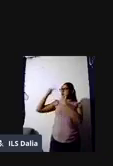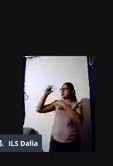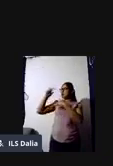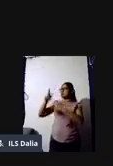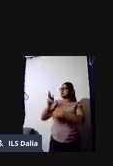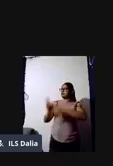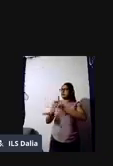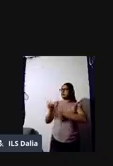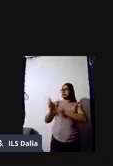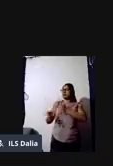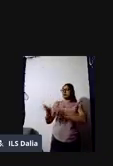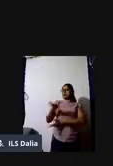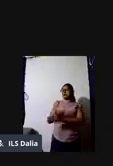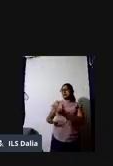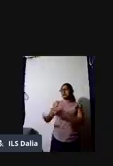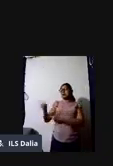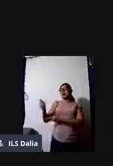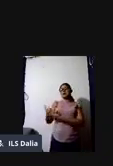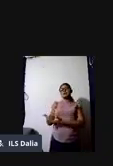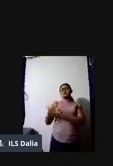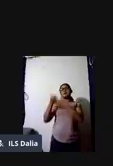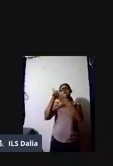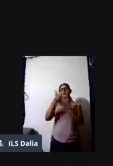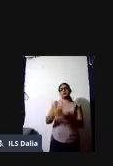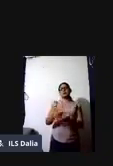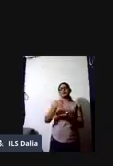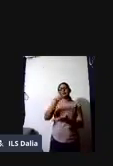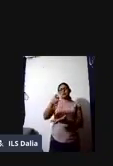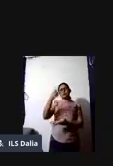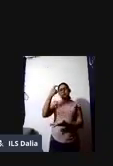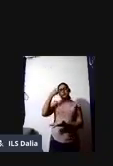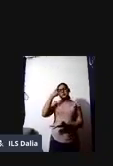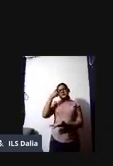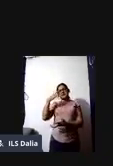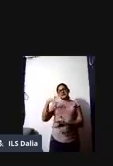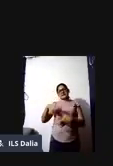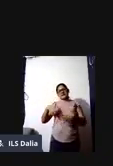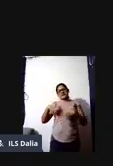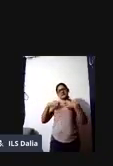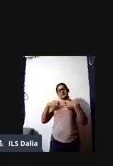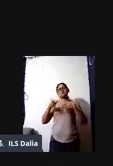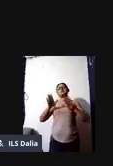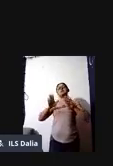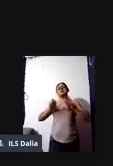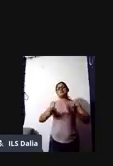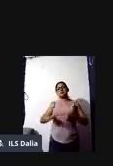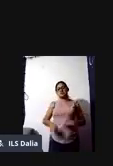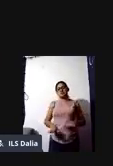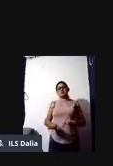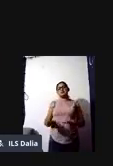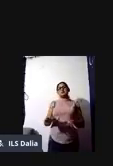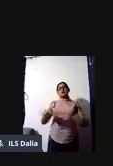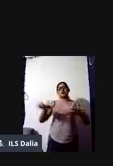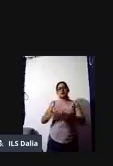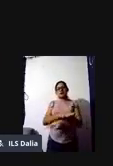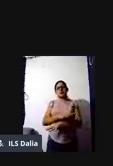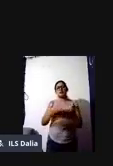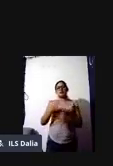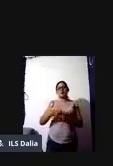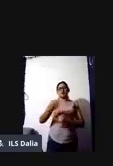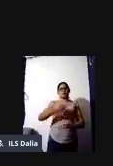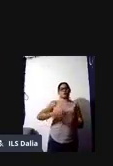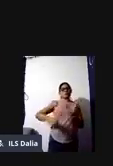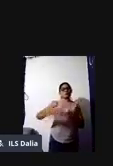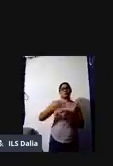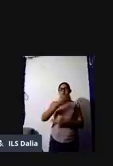Que les permita resignificar lo que están viviendo y lo que estamos pasando todas y todos en este momento,